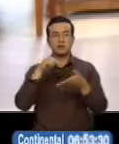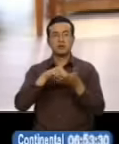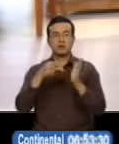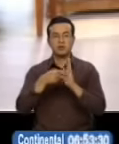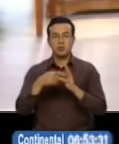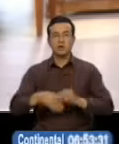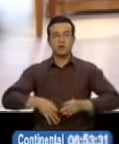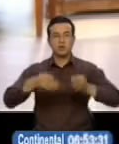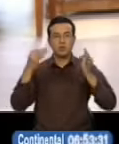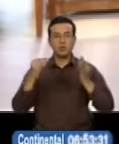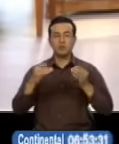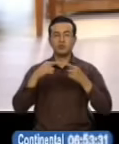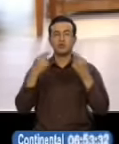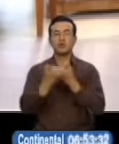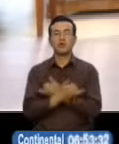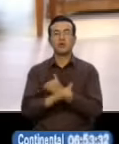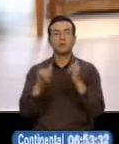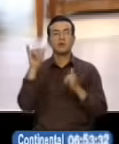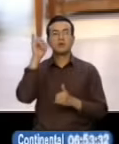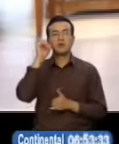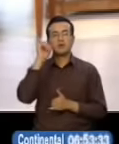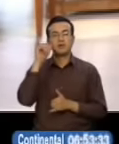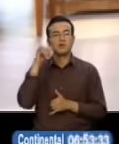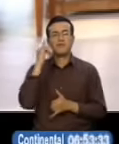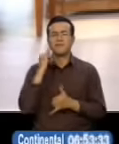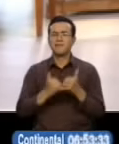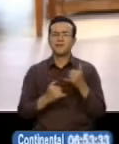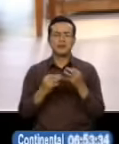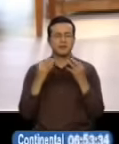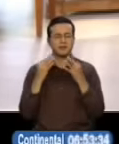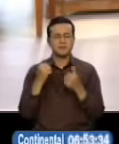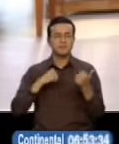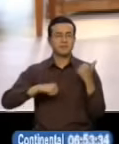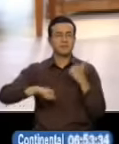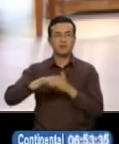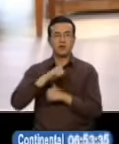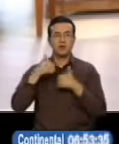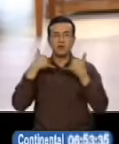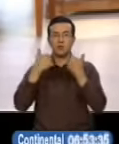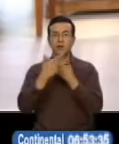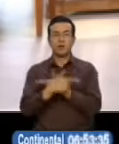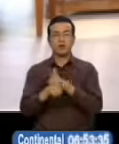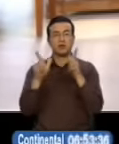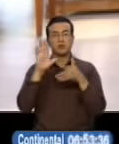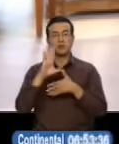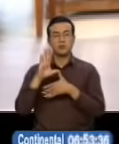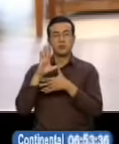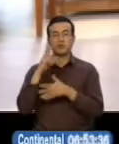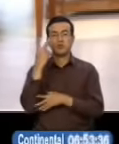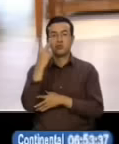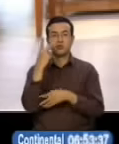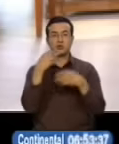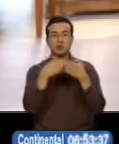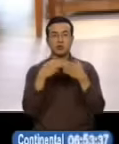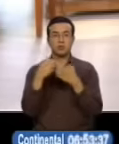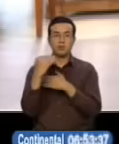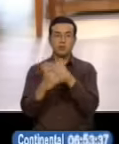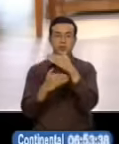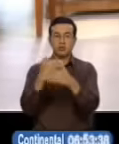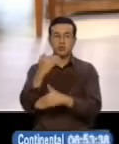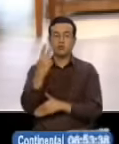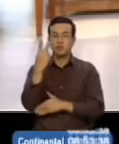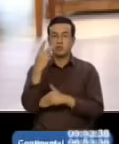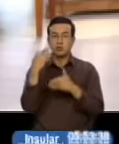el compromiso ante el conjunto de Independiente del Valle, esta gran final de ida en la Copa Libertadores de América. Han llegado dos equipos de proceso, dos equipos que